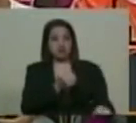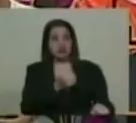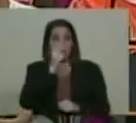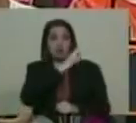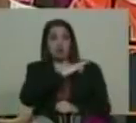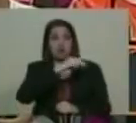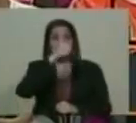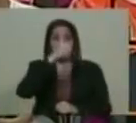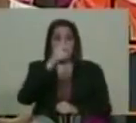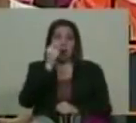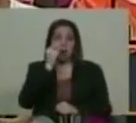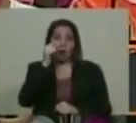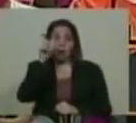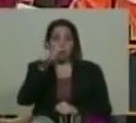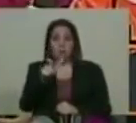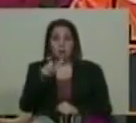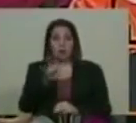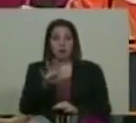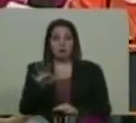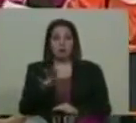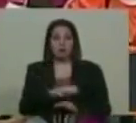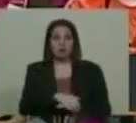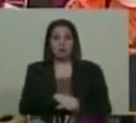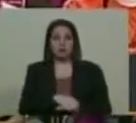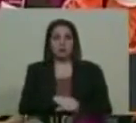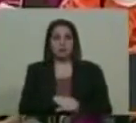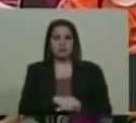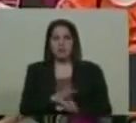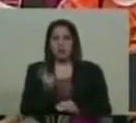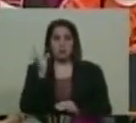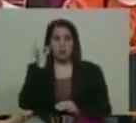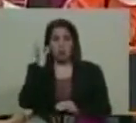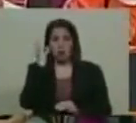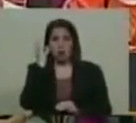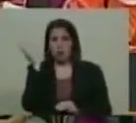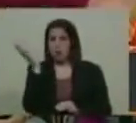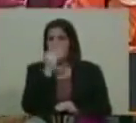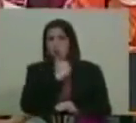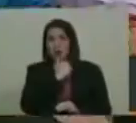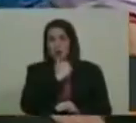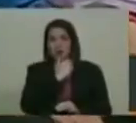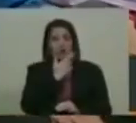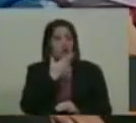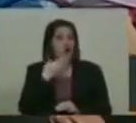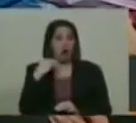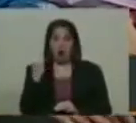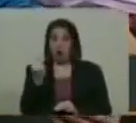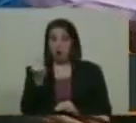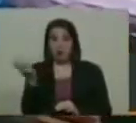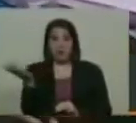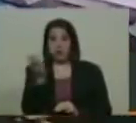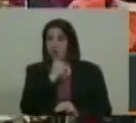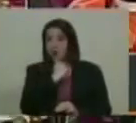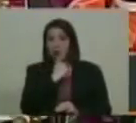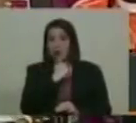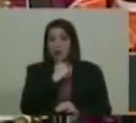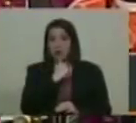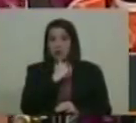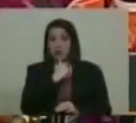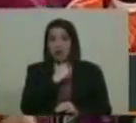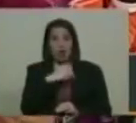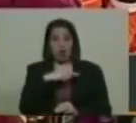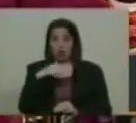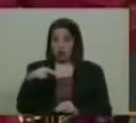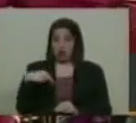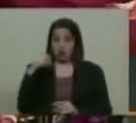5 directores hombres, ni mujeres ni jóvenes. En cambio, la